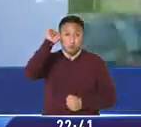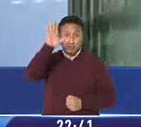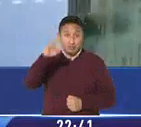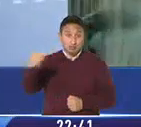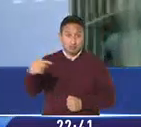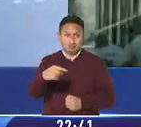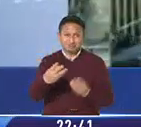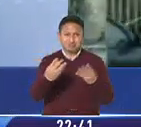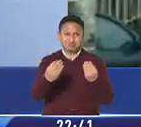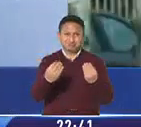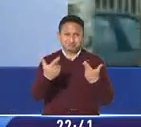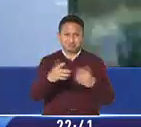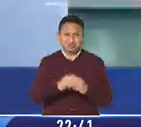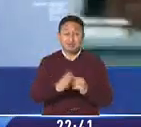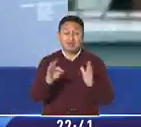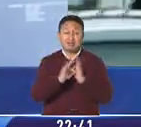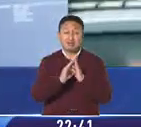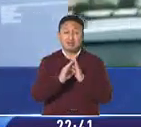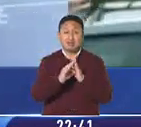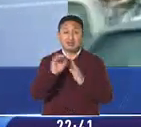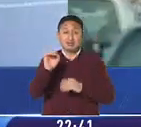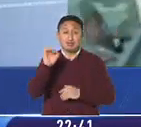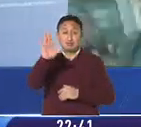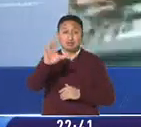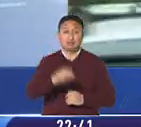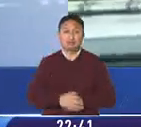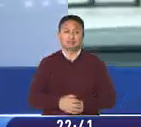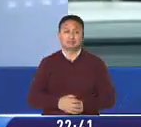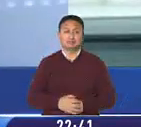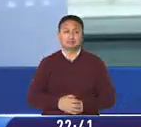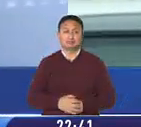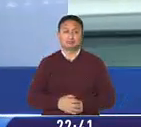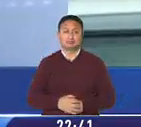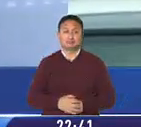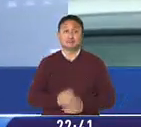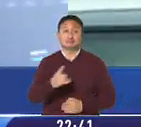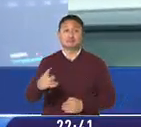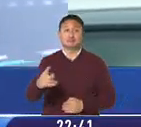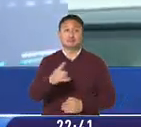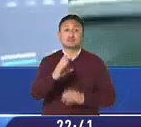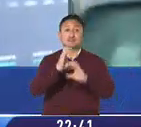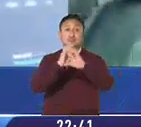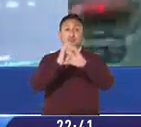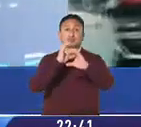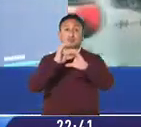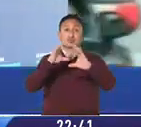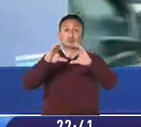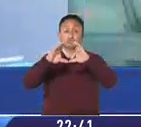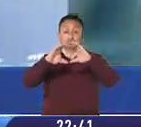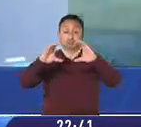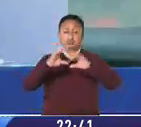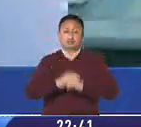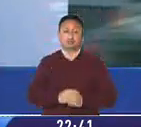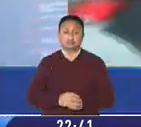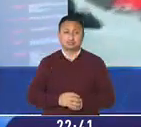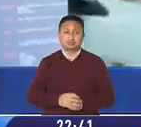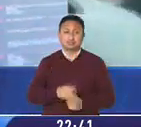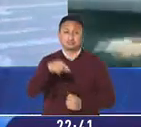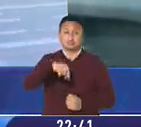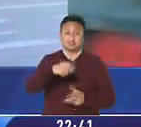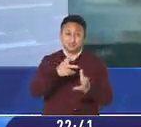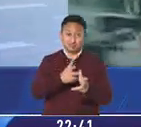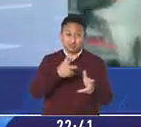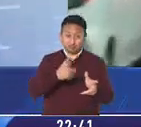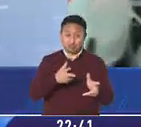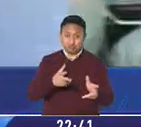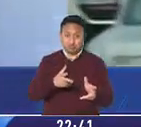no tardaron en subirse a redes sociales. Un container. Y de hecho ahí dice por la altura. Y tráfico a la